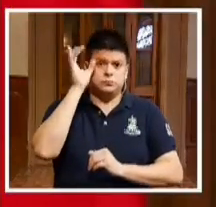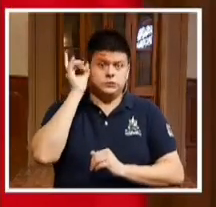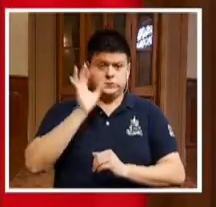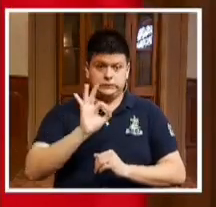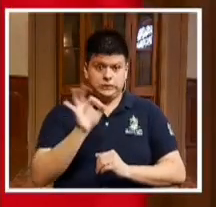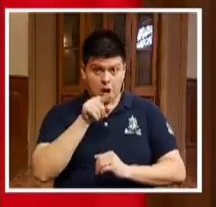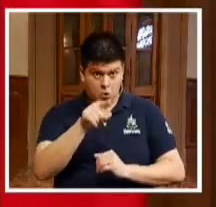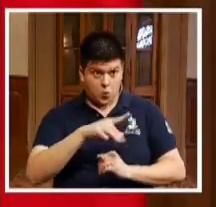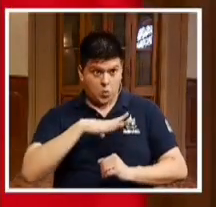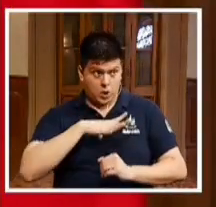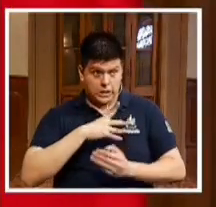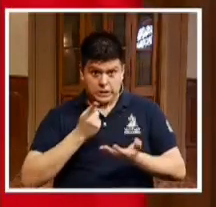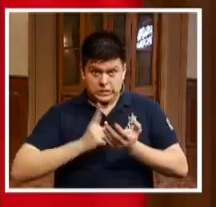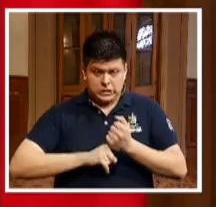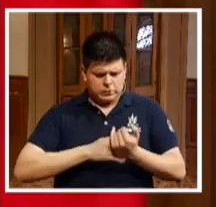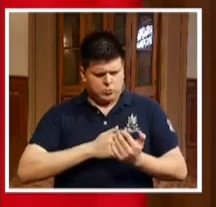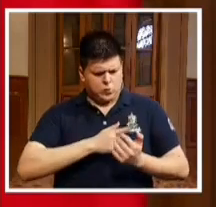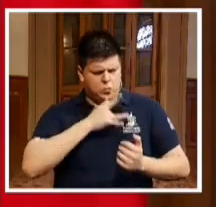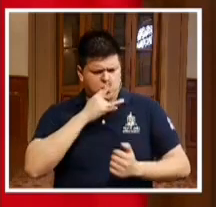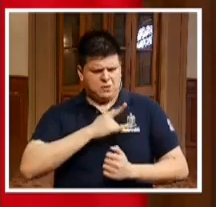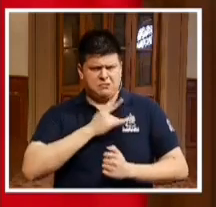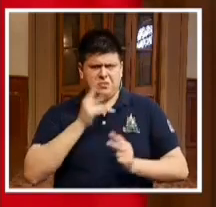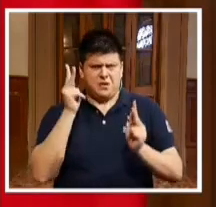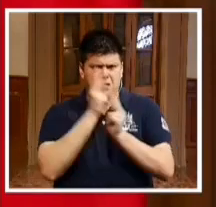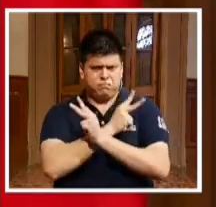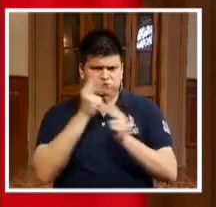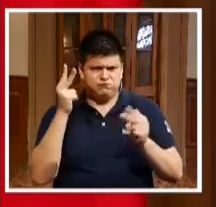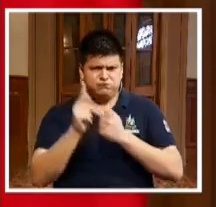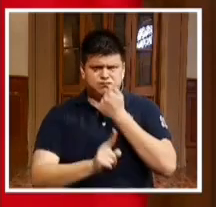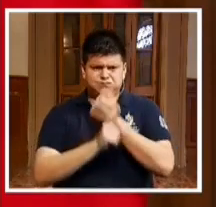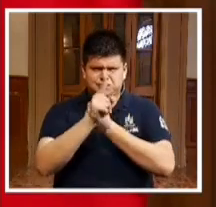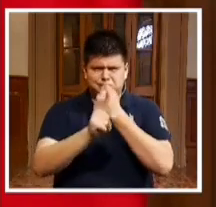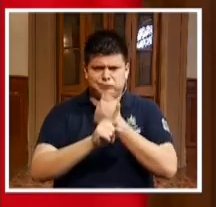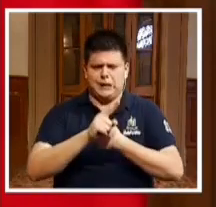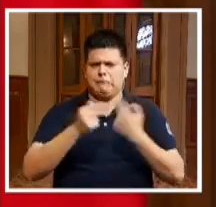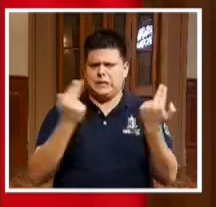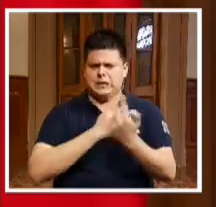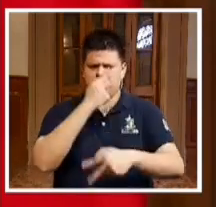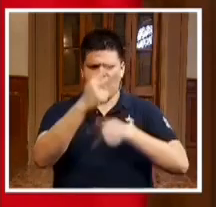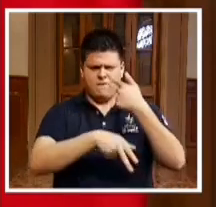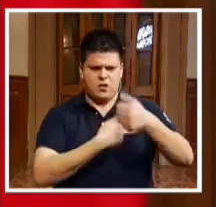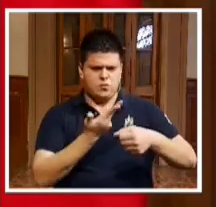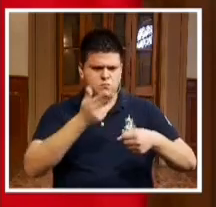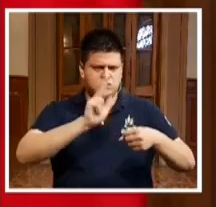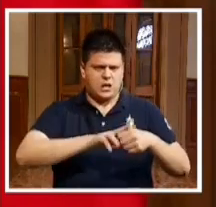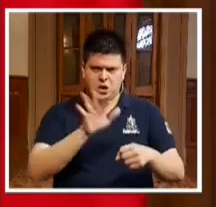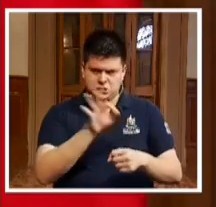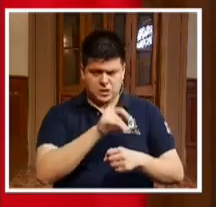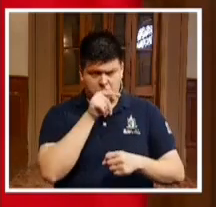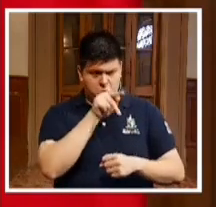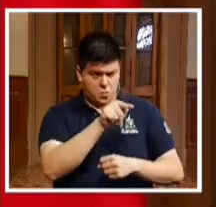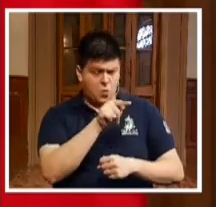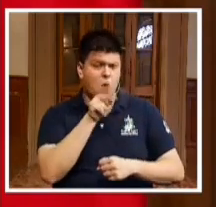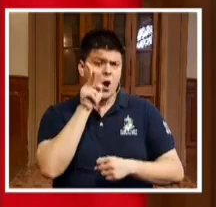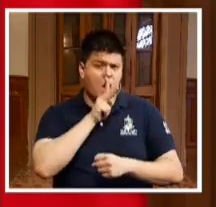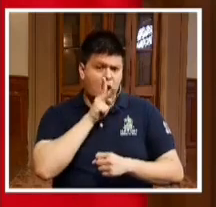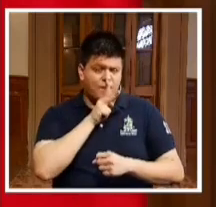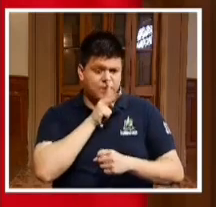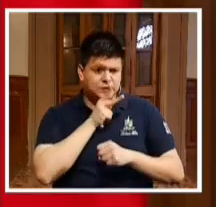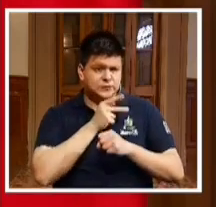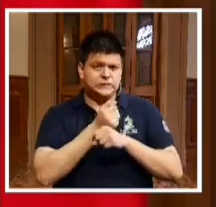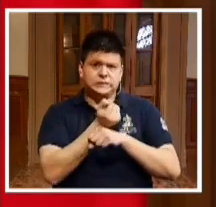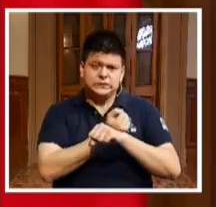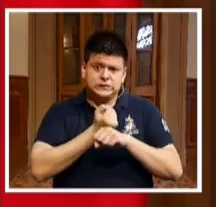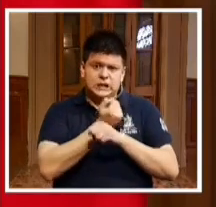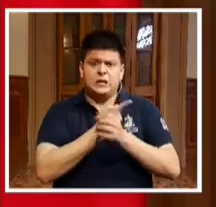dificultad respiratoria, te necesitan evaluar en un hospital, porque probablemente tu cantidad de oxígeno en sangre